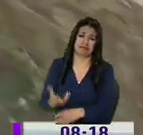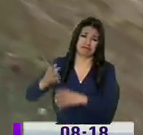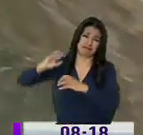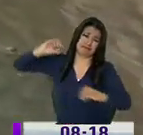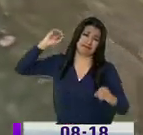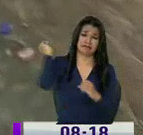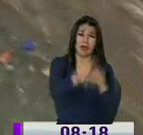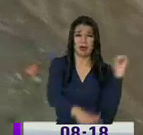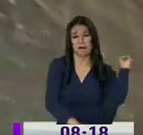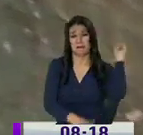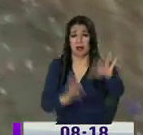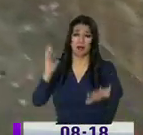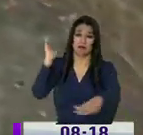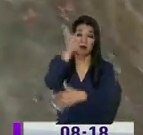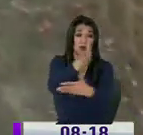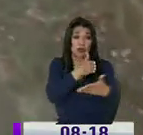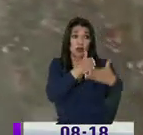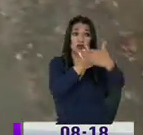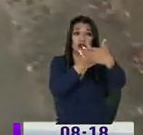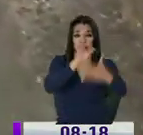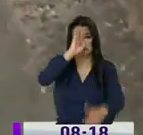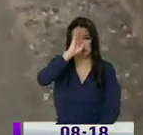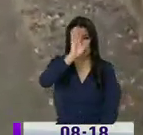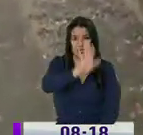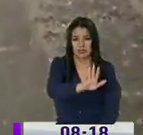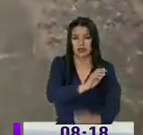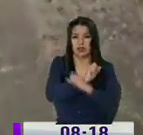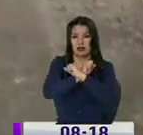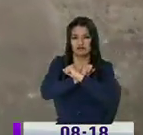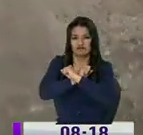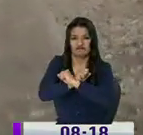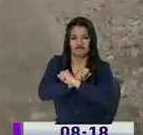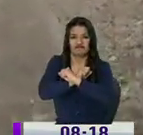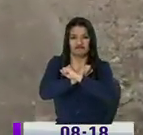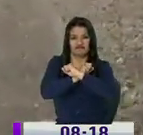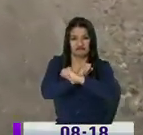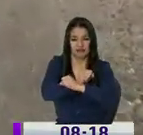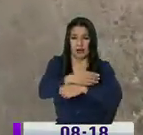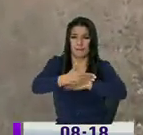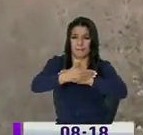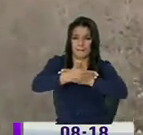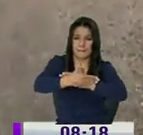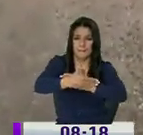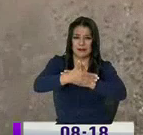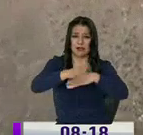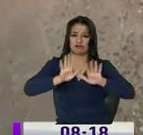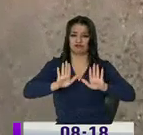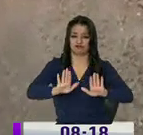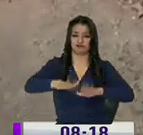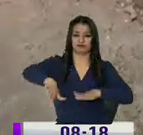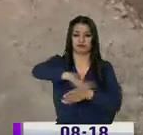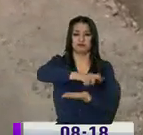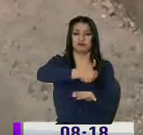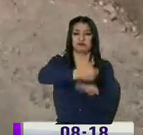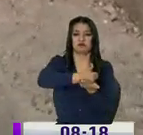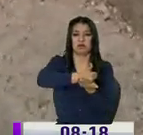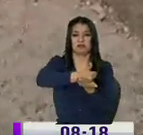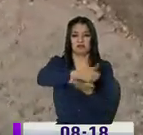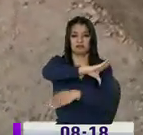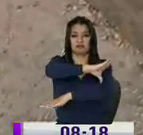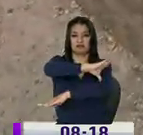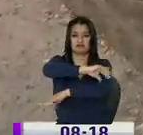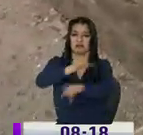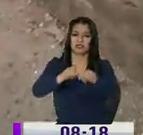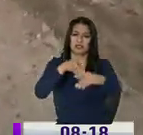para poder lanzar a los policías que estaban cubriendo más bien la Plaza Grande, intentando que los